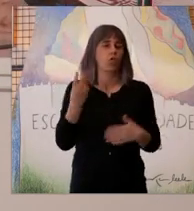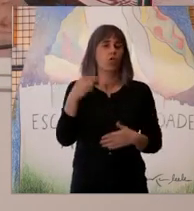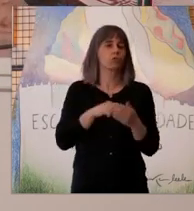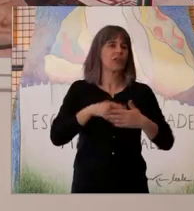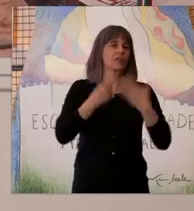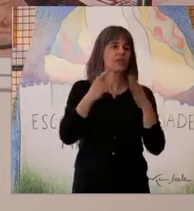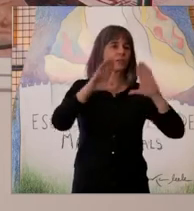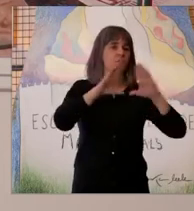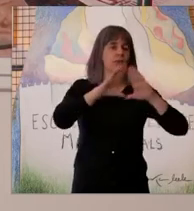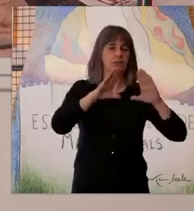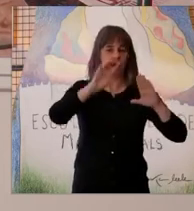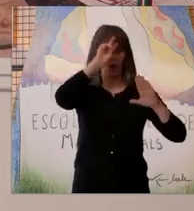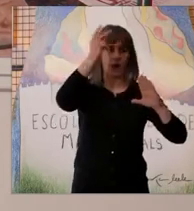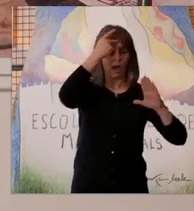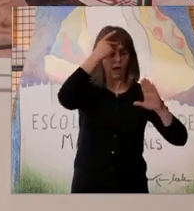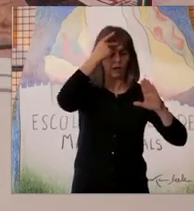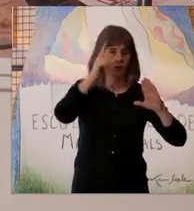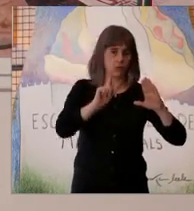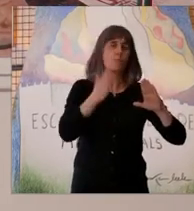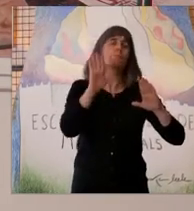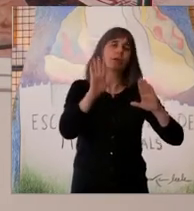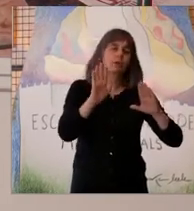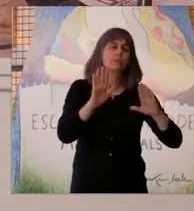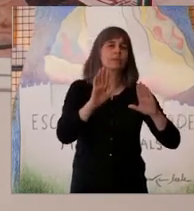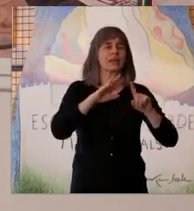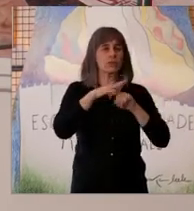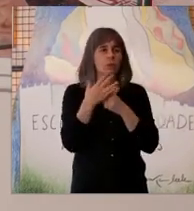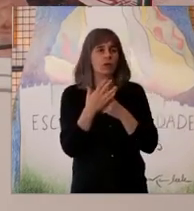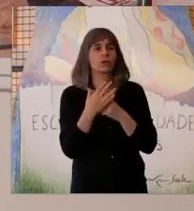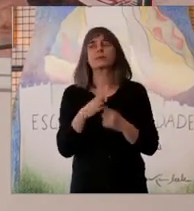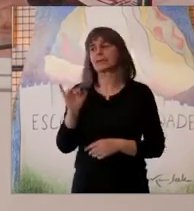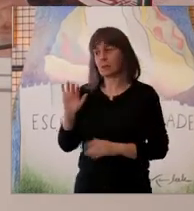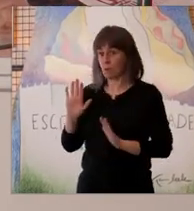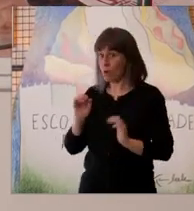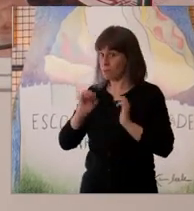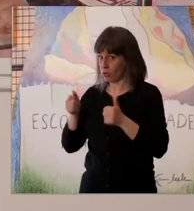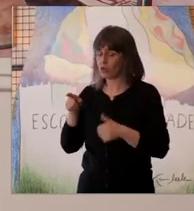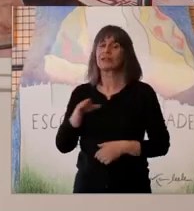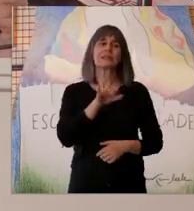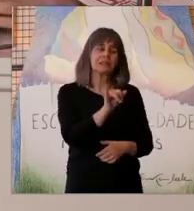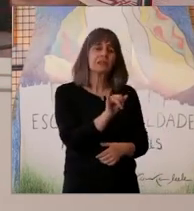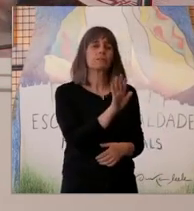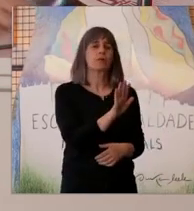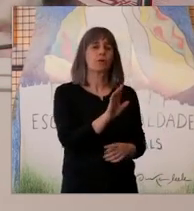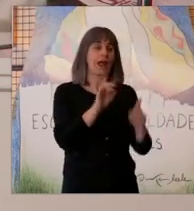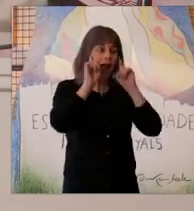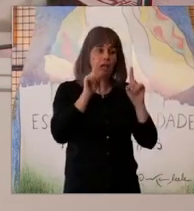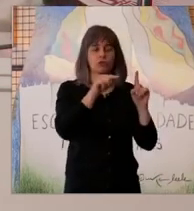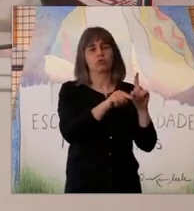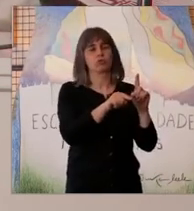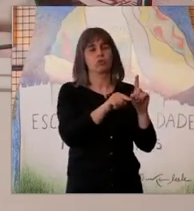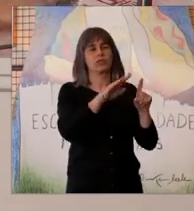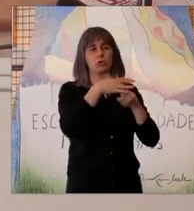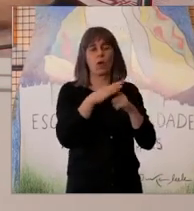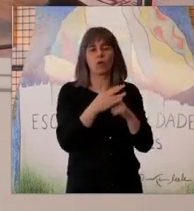sí que creo que una serie de circunstancias Sí una serie de circunstancias en aquel caso que fueron un cóctel